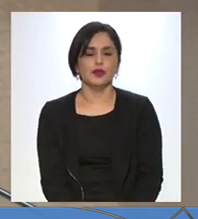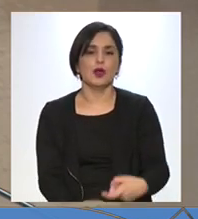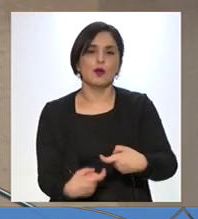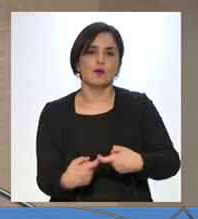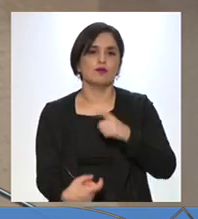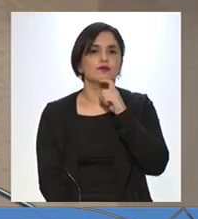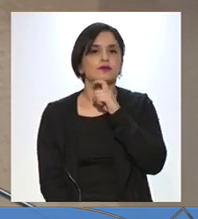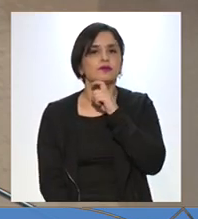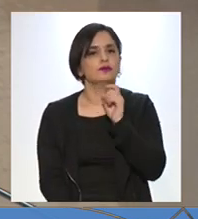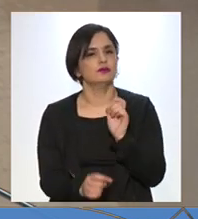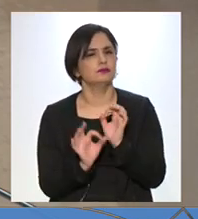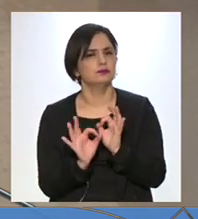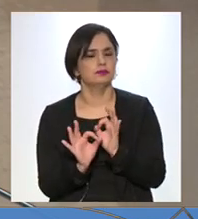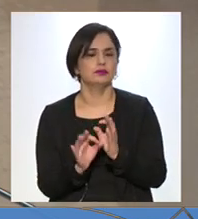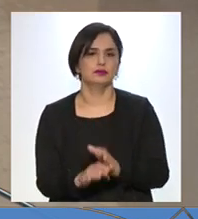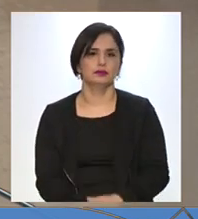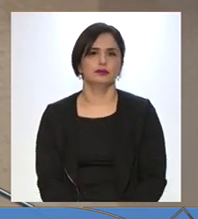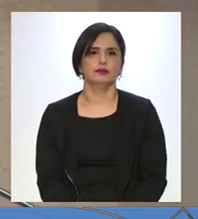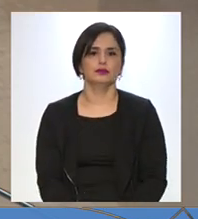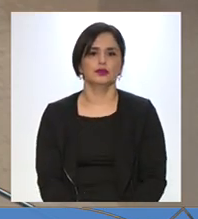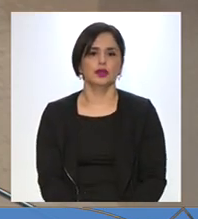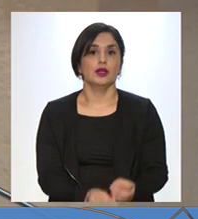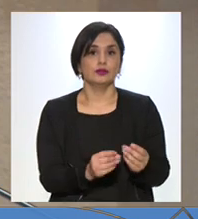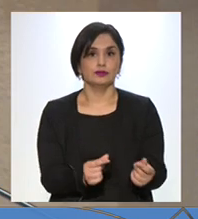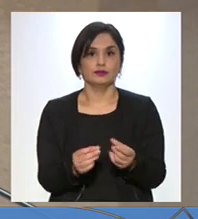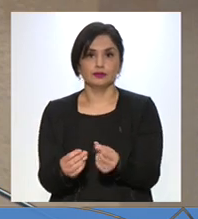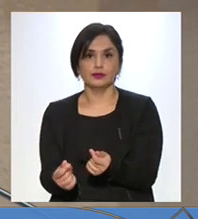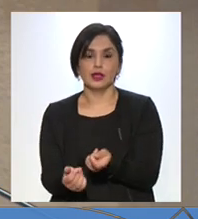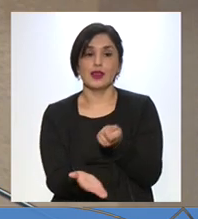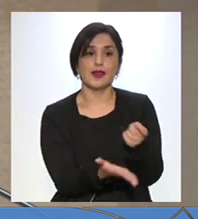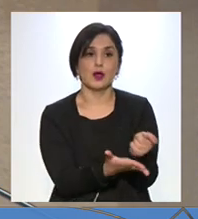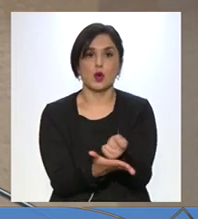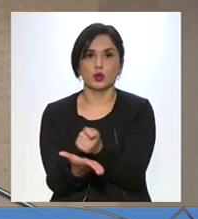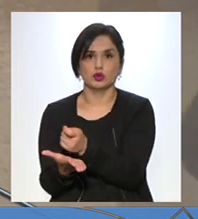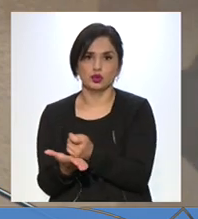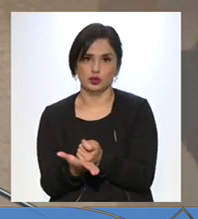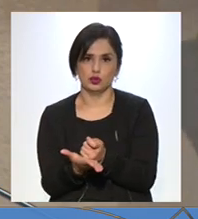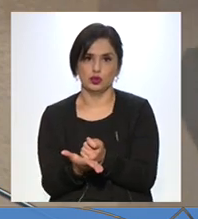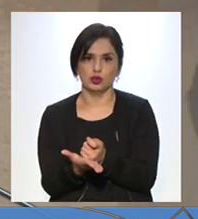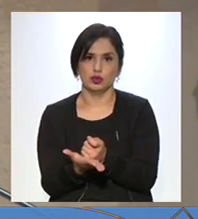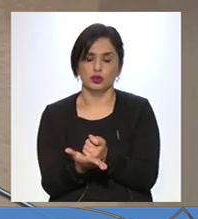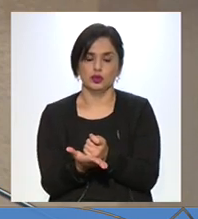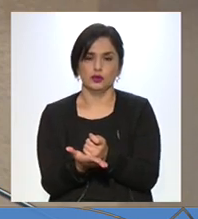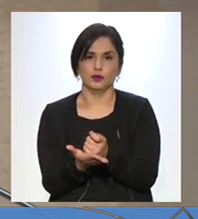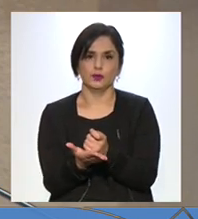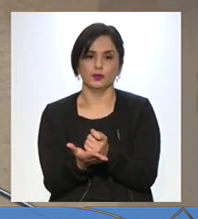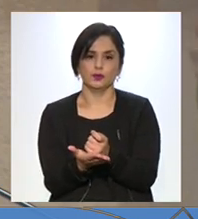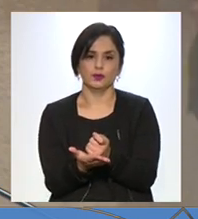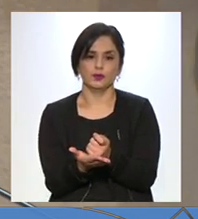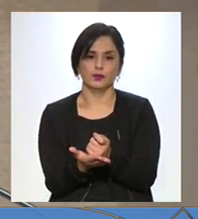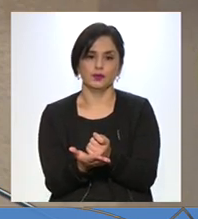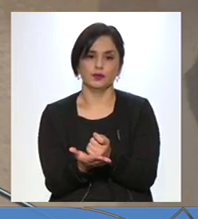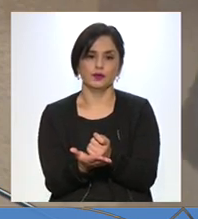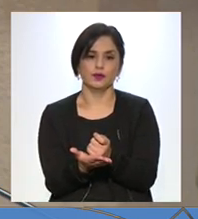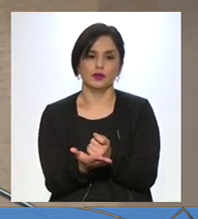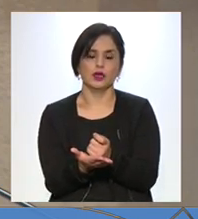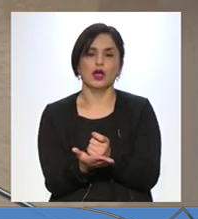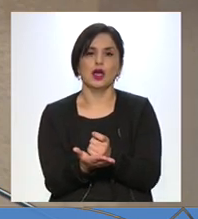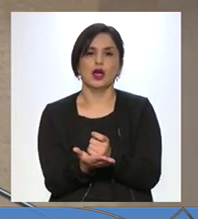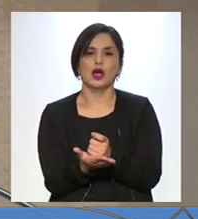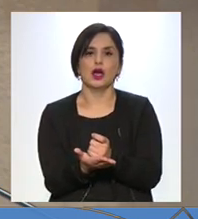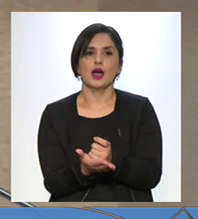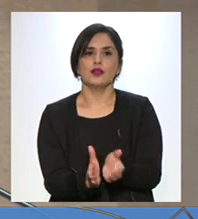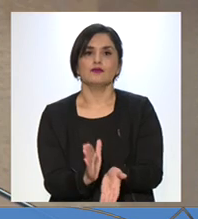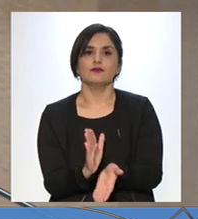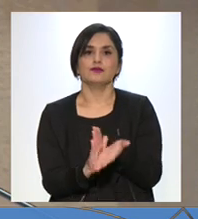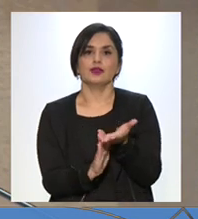particular. El fuerte dinamismo del consumo en un contexto en que la oferta aún no logra restablecerse completamente ha presionado al alza a la